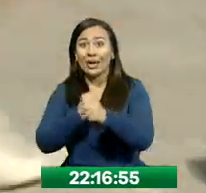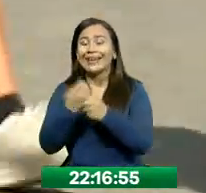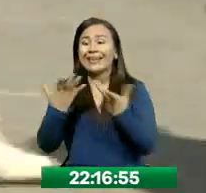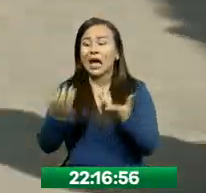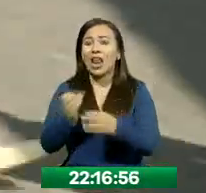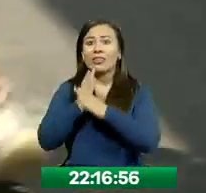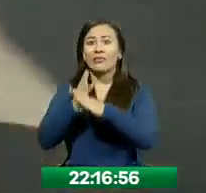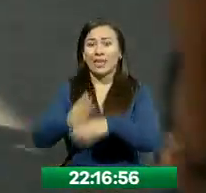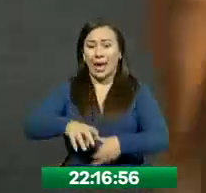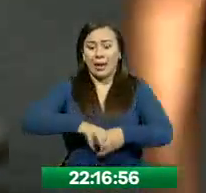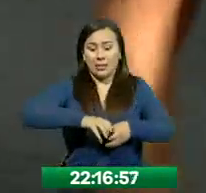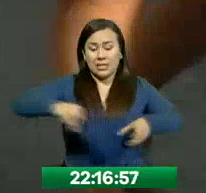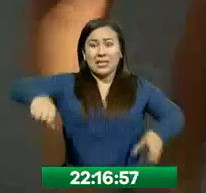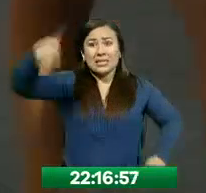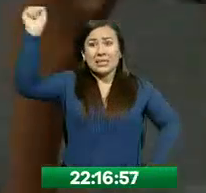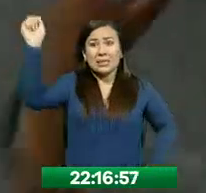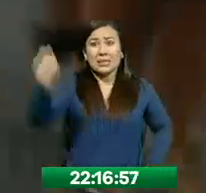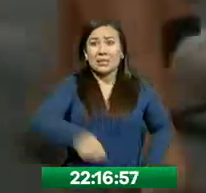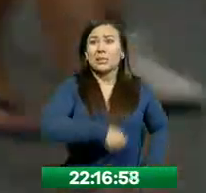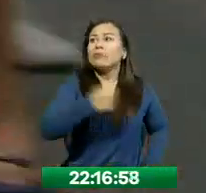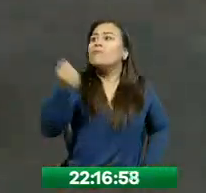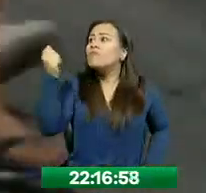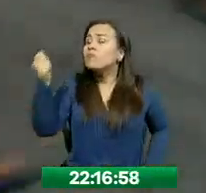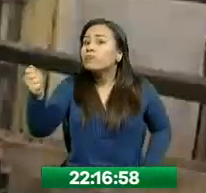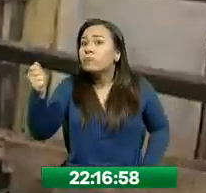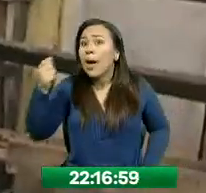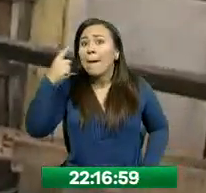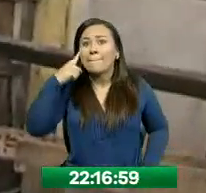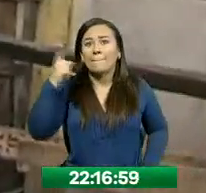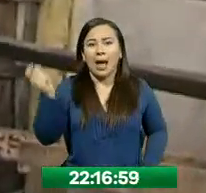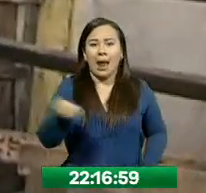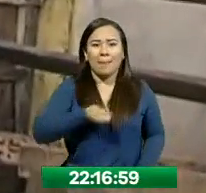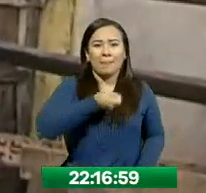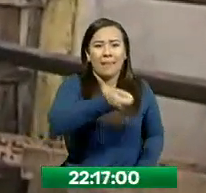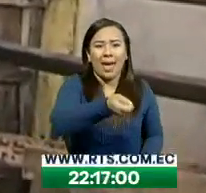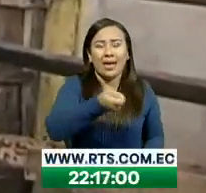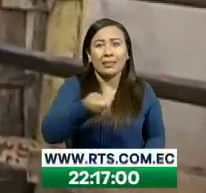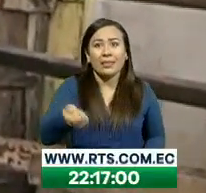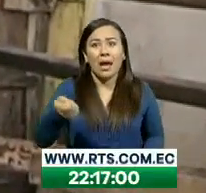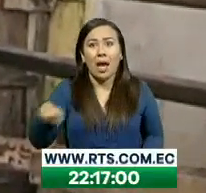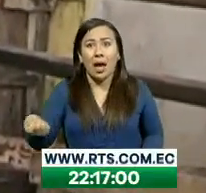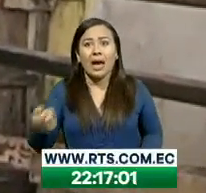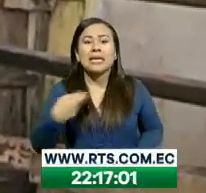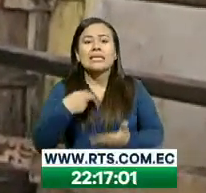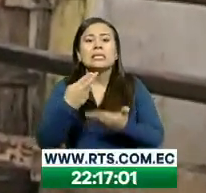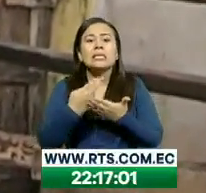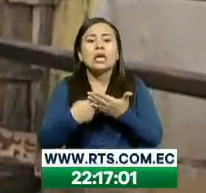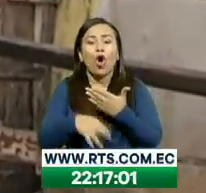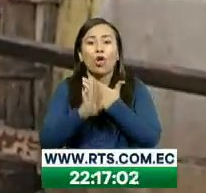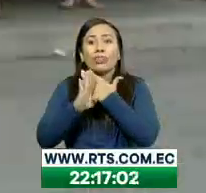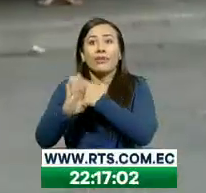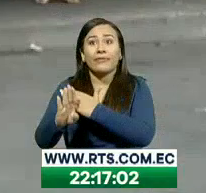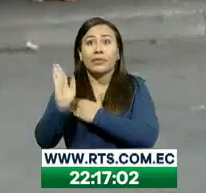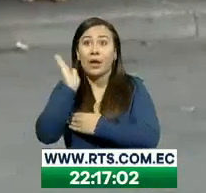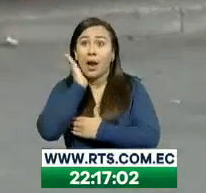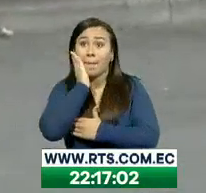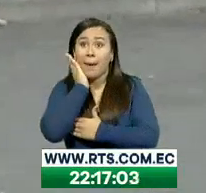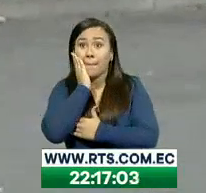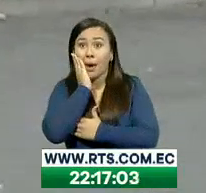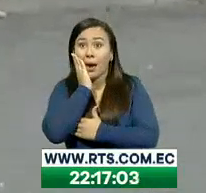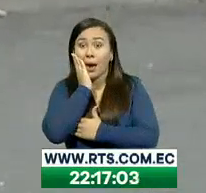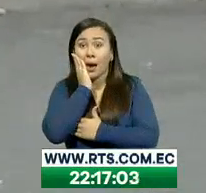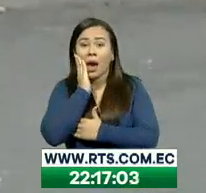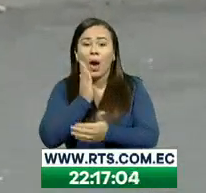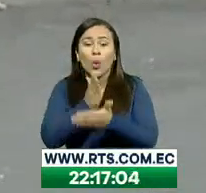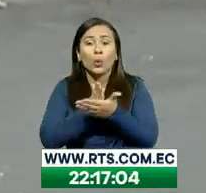un machete para querer agredirles a los tres miembros de la familia. Y el instinto del hijo por proteger a la madre, encuentra